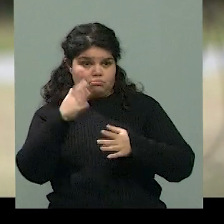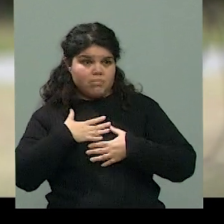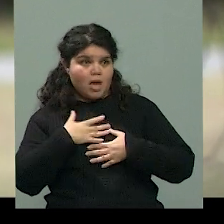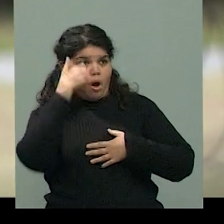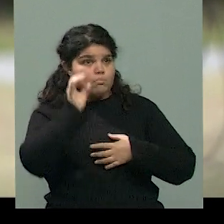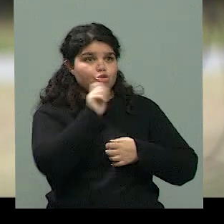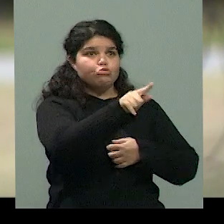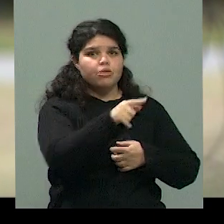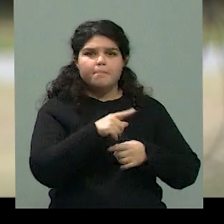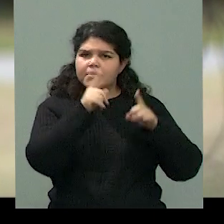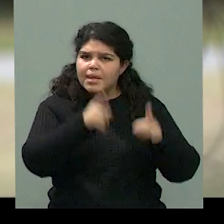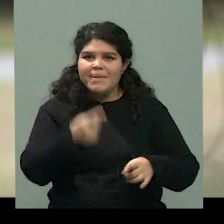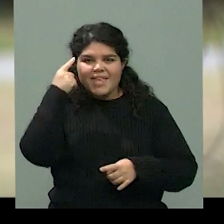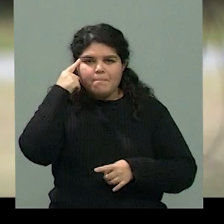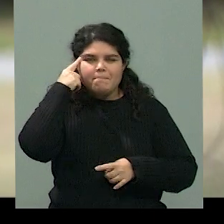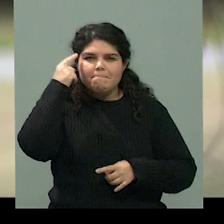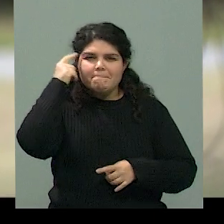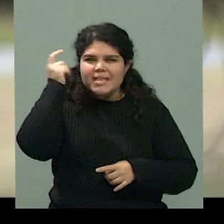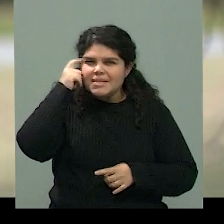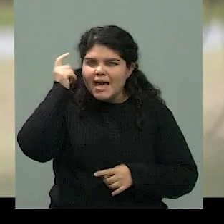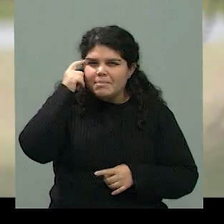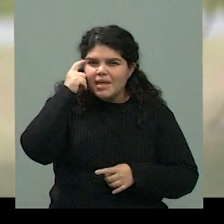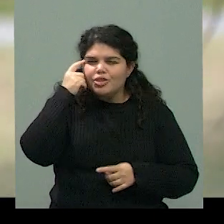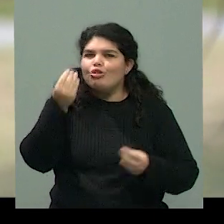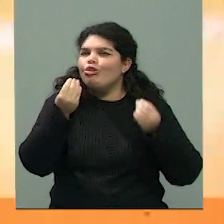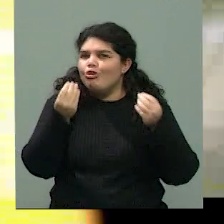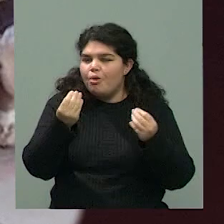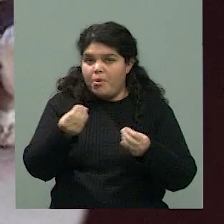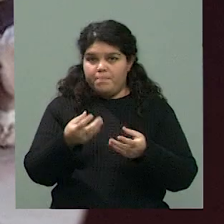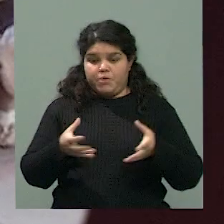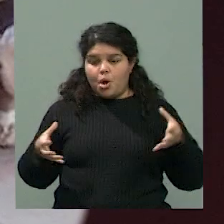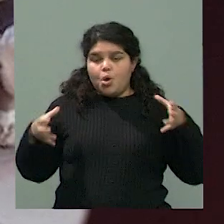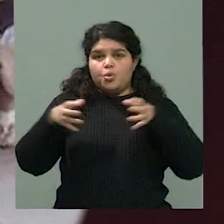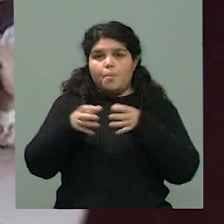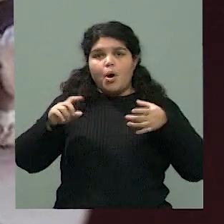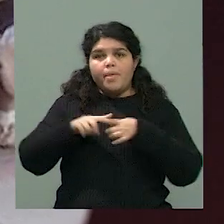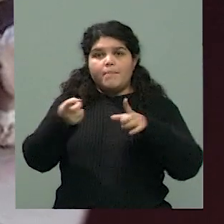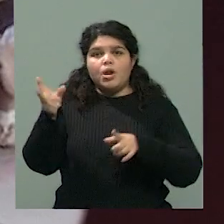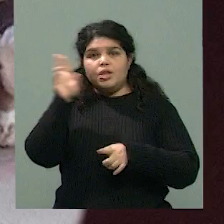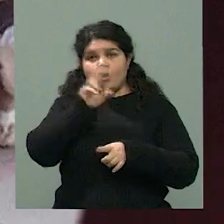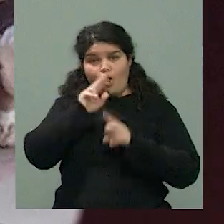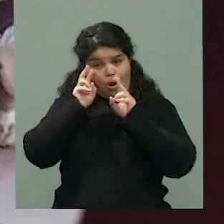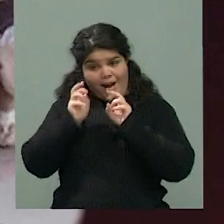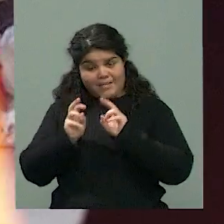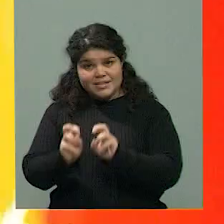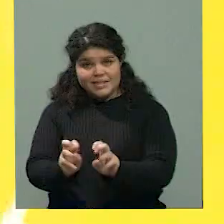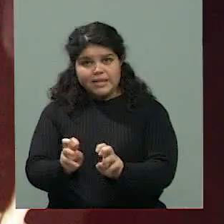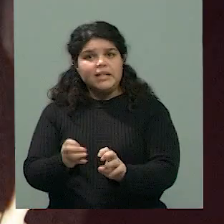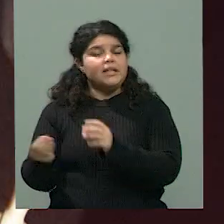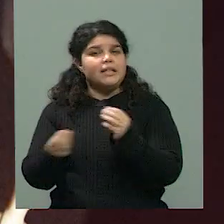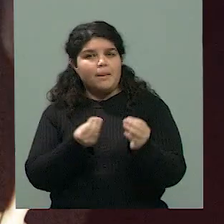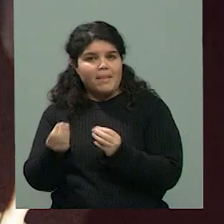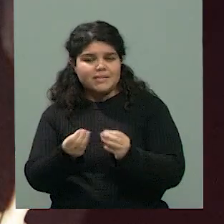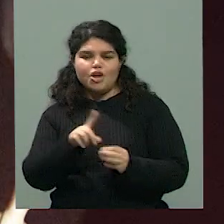y en esto la red de politólogas, por lo menos nosotras las que estamos más activas, es el enriquecimiento, es